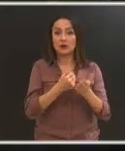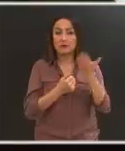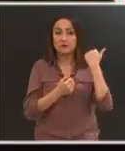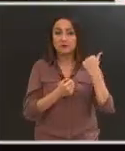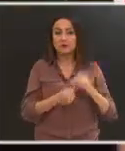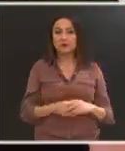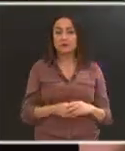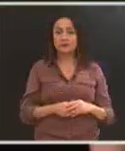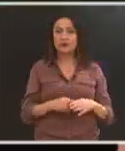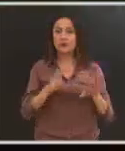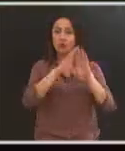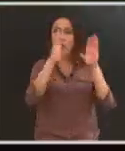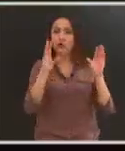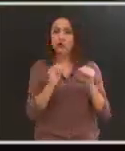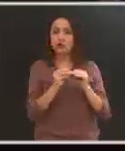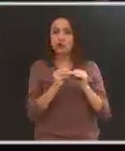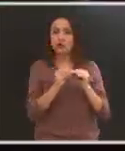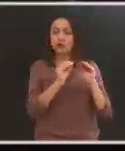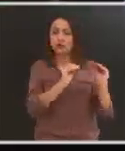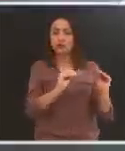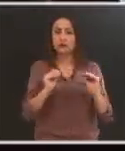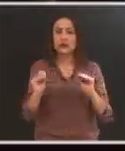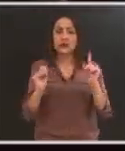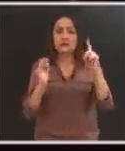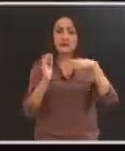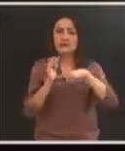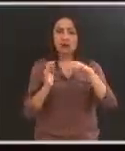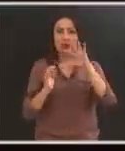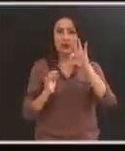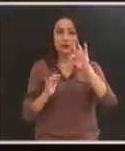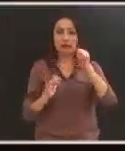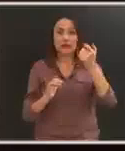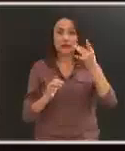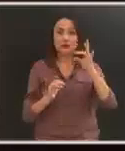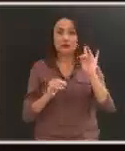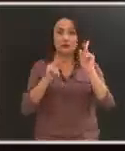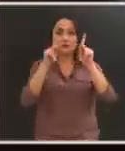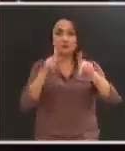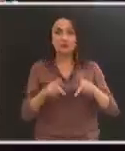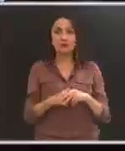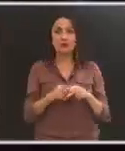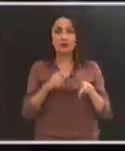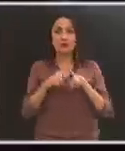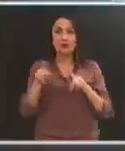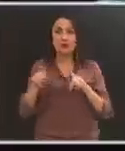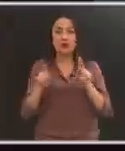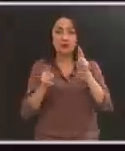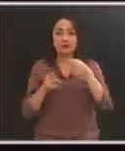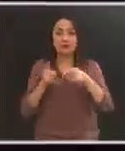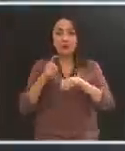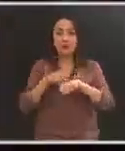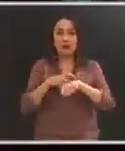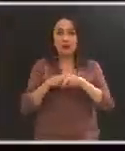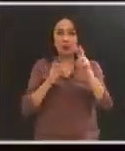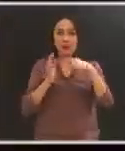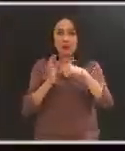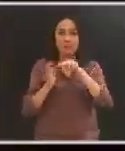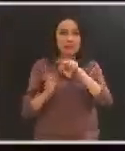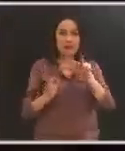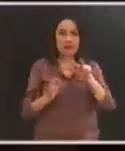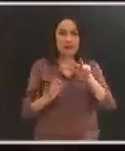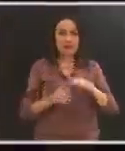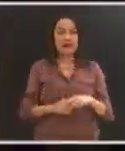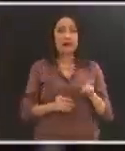anterior. En total han sido trasladados 1.918 personas, mientras que para el mismo periodo del 2023 fueron